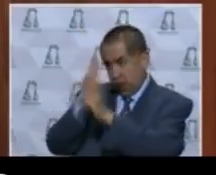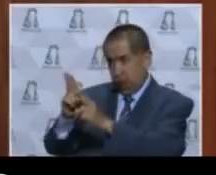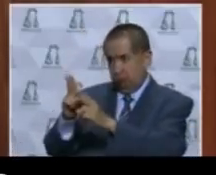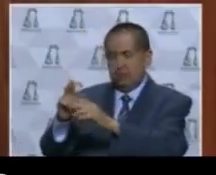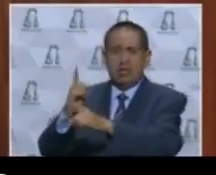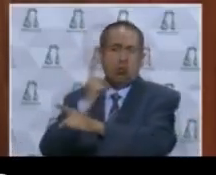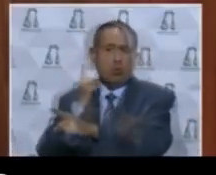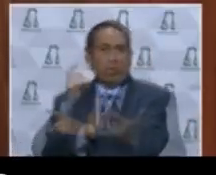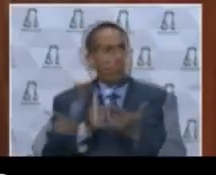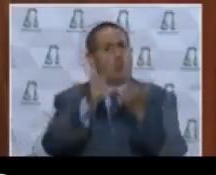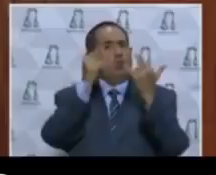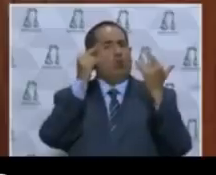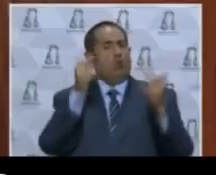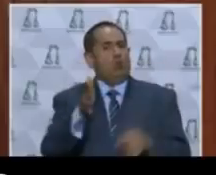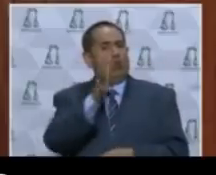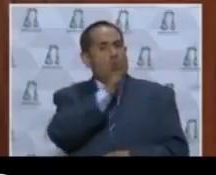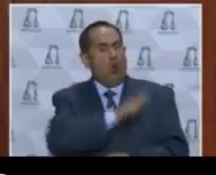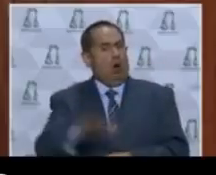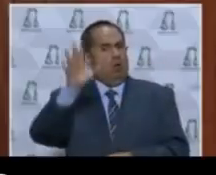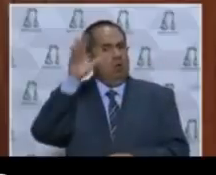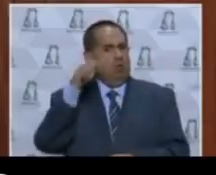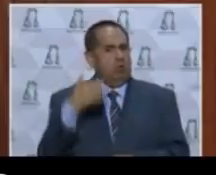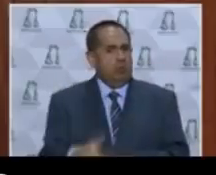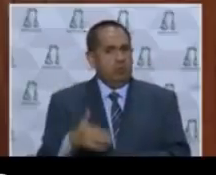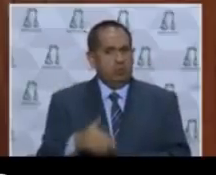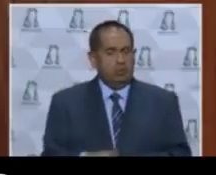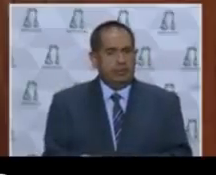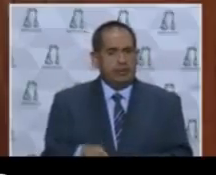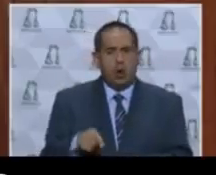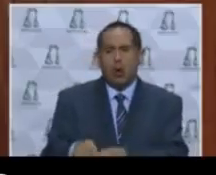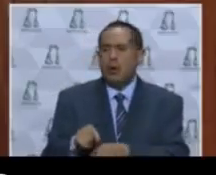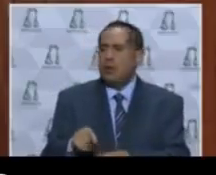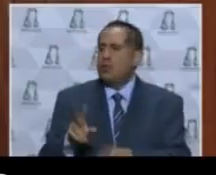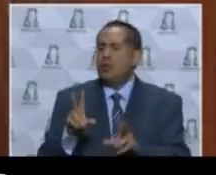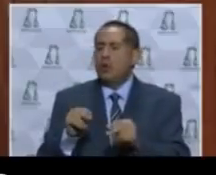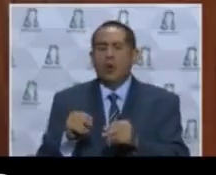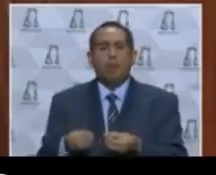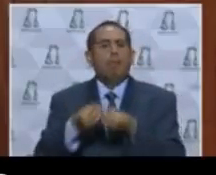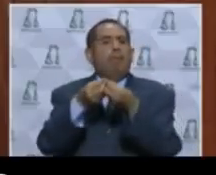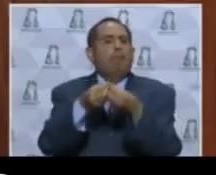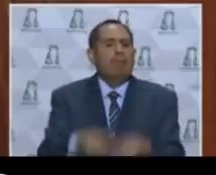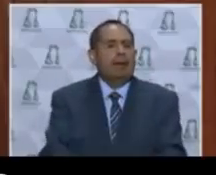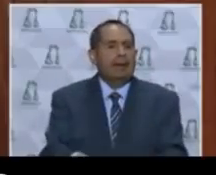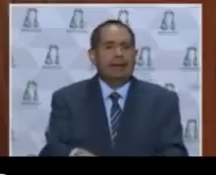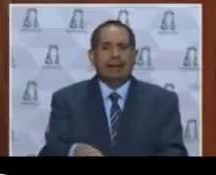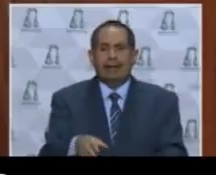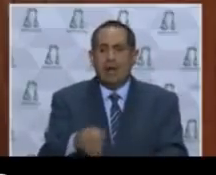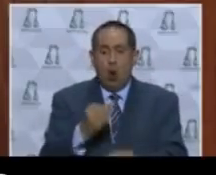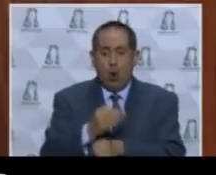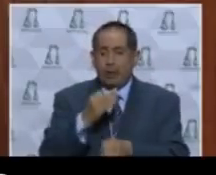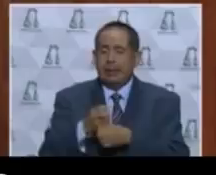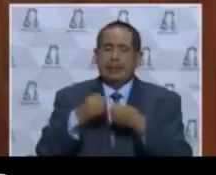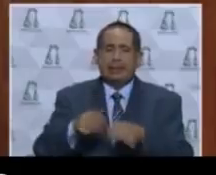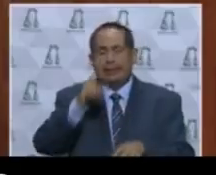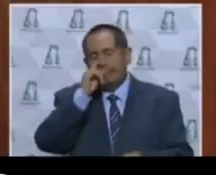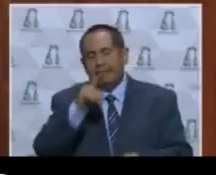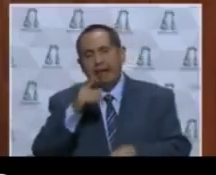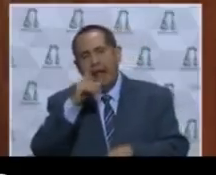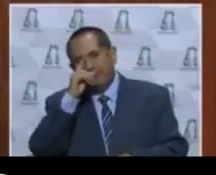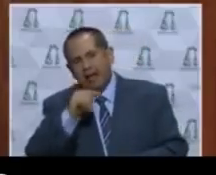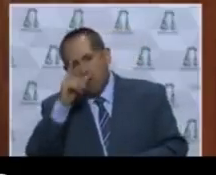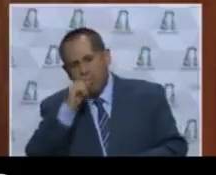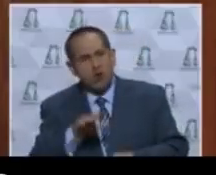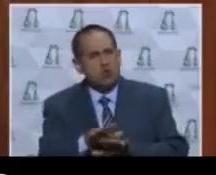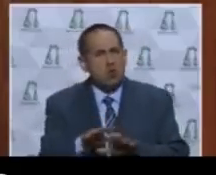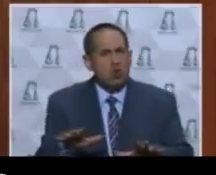constituidos no desaprovechemos o desperdiciamos este momento de